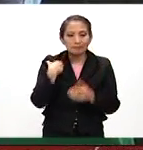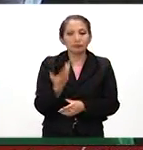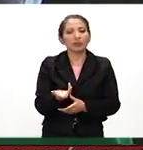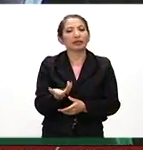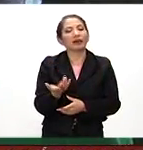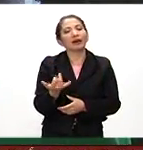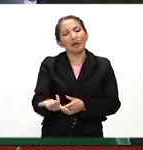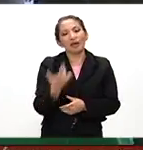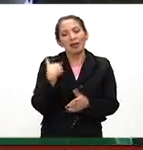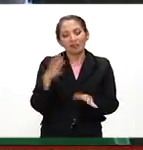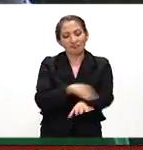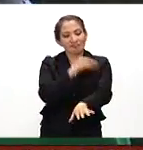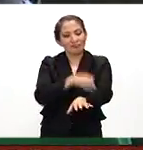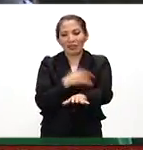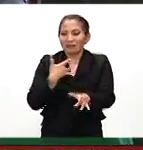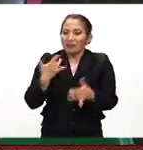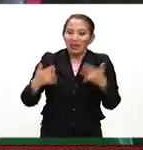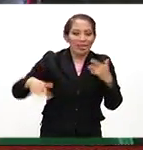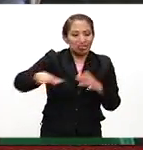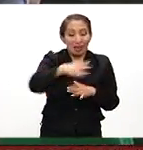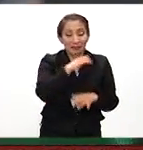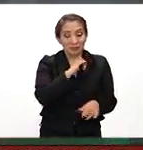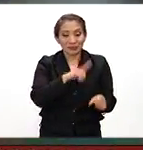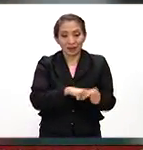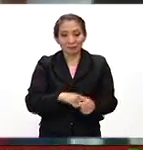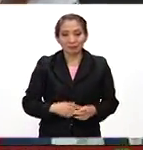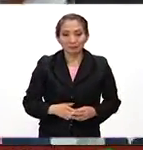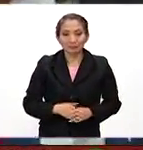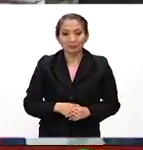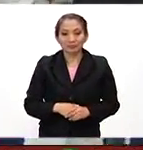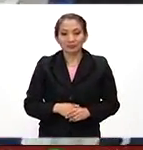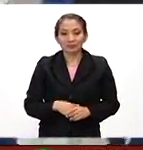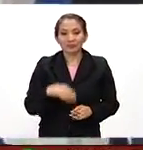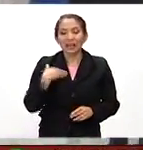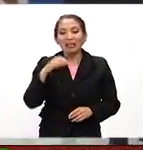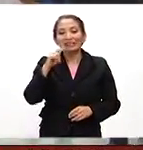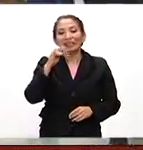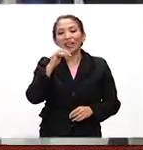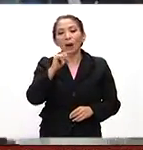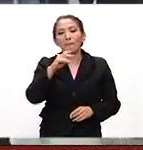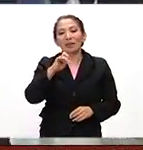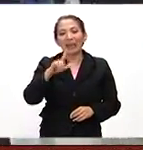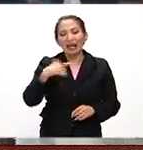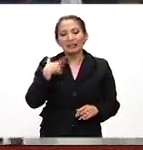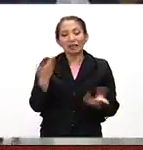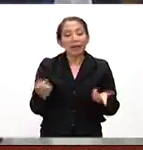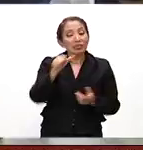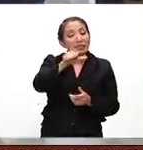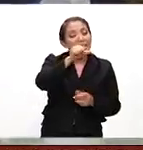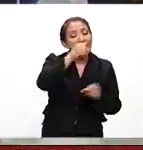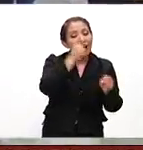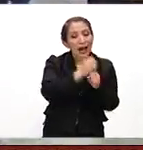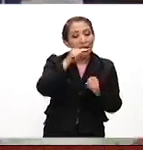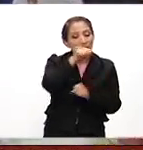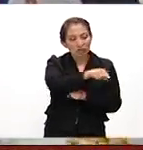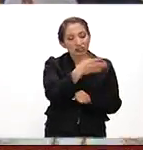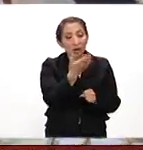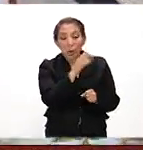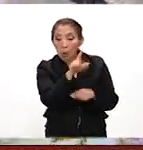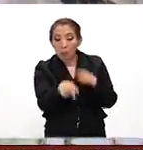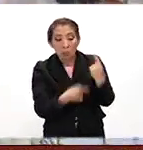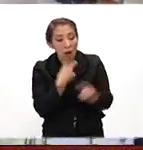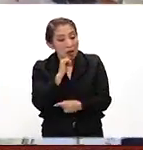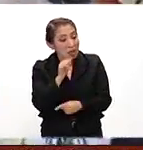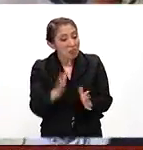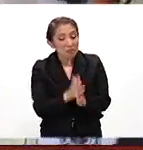y la energía que se siente es muy especial. Con Santiago y Miguel se rompe una sequía de 16 años donde los mexicanos no